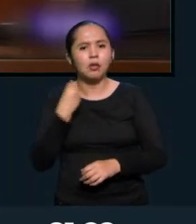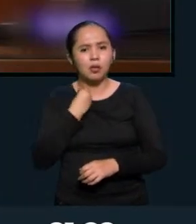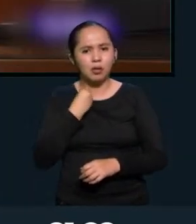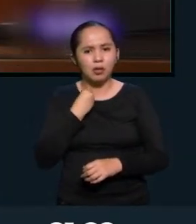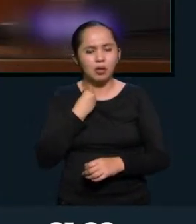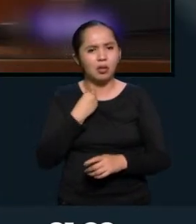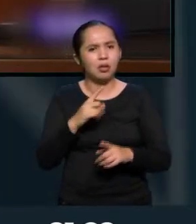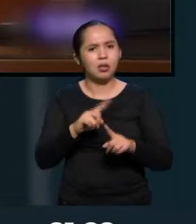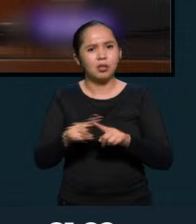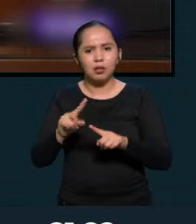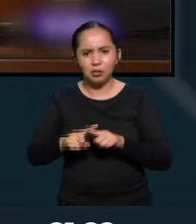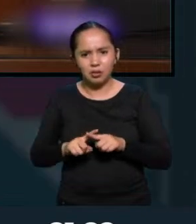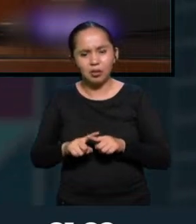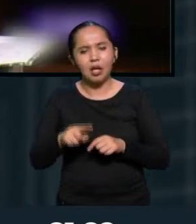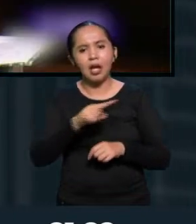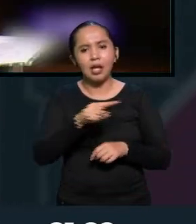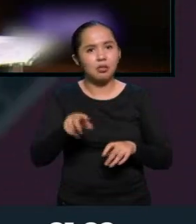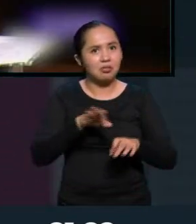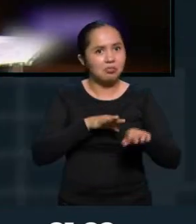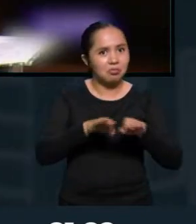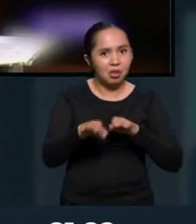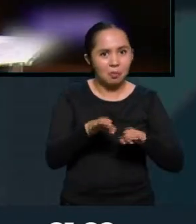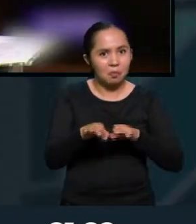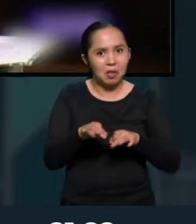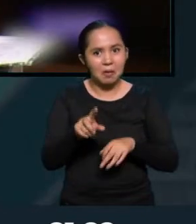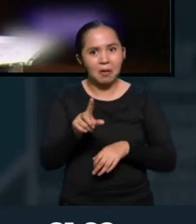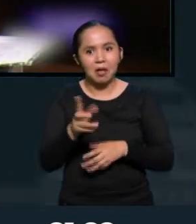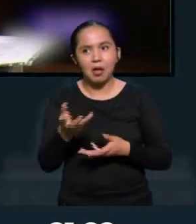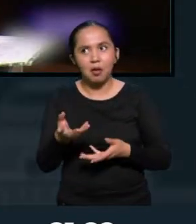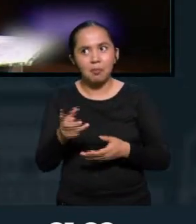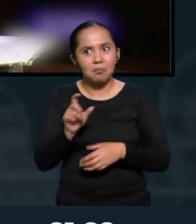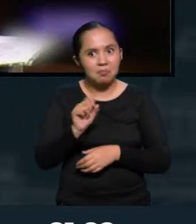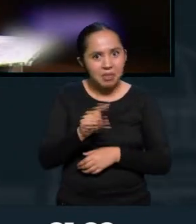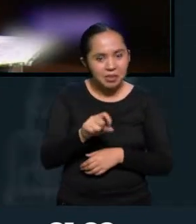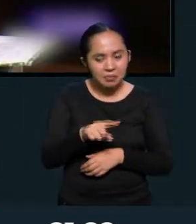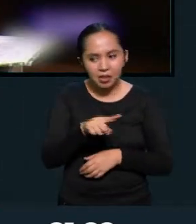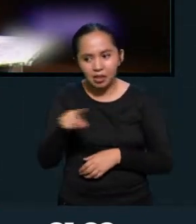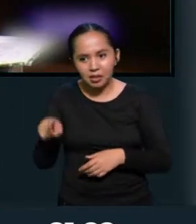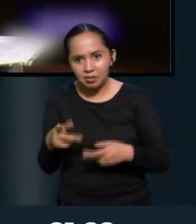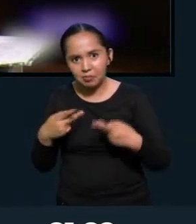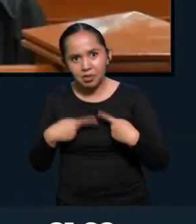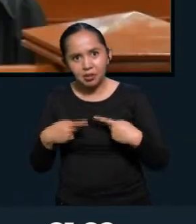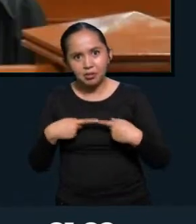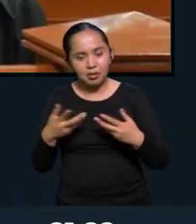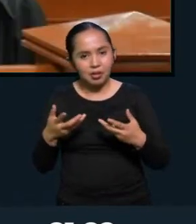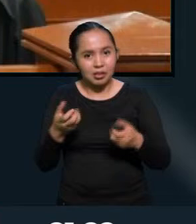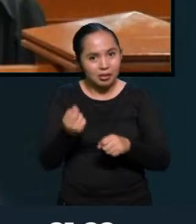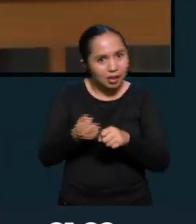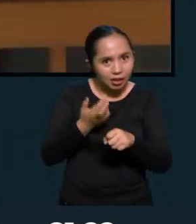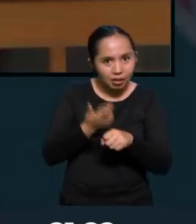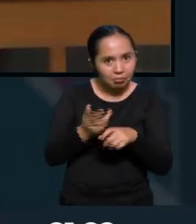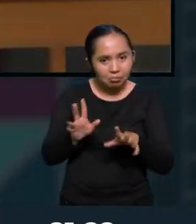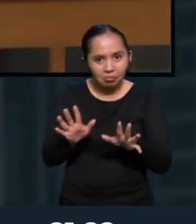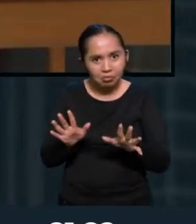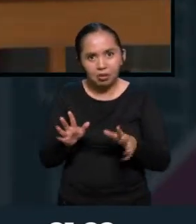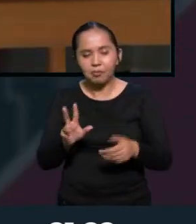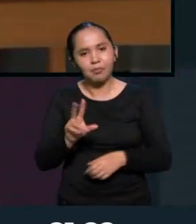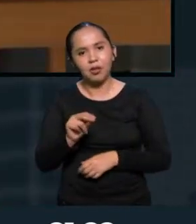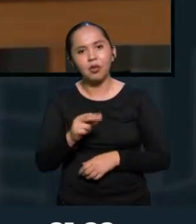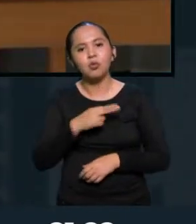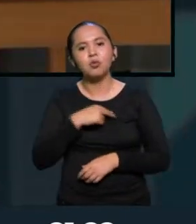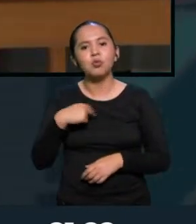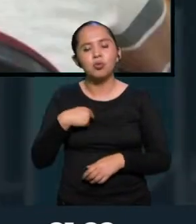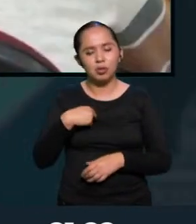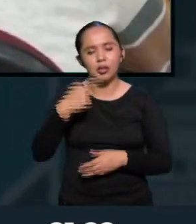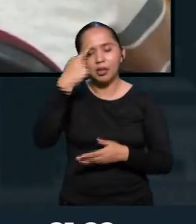son trabajadores en el sentido que sí lo son los actuarios y los secretarios. Para nosotros, los jueces, magistrados